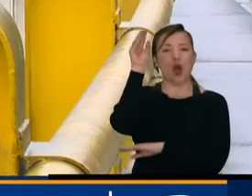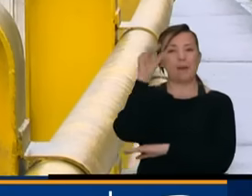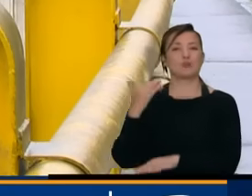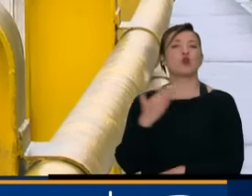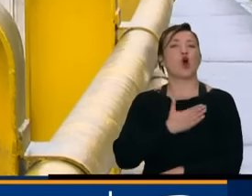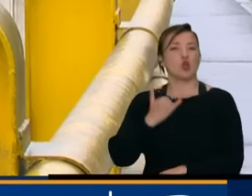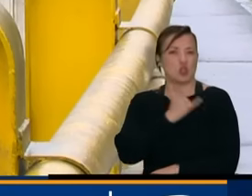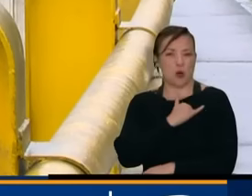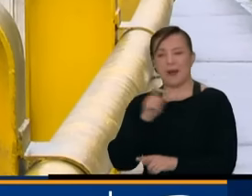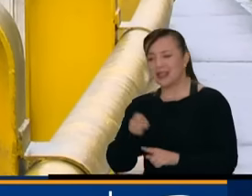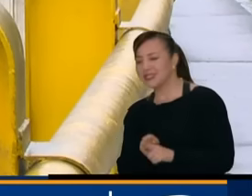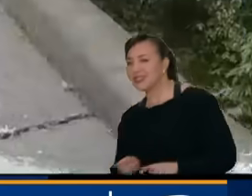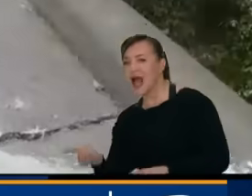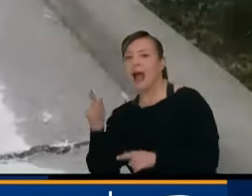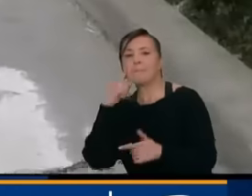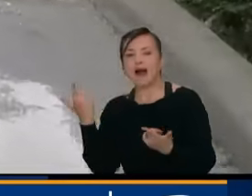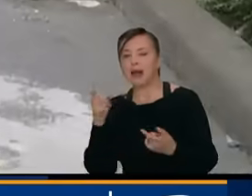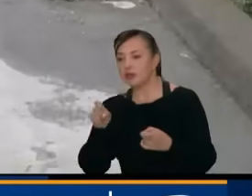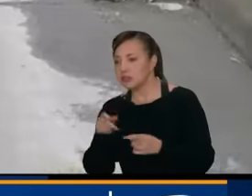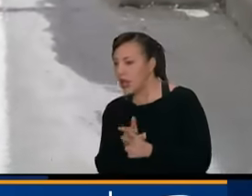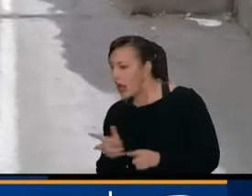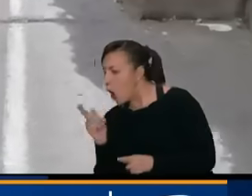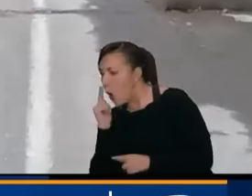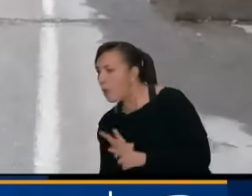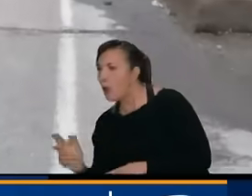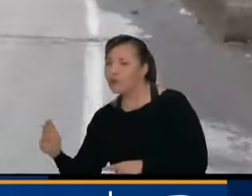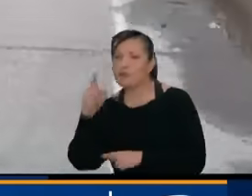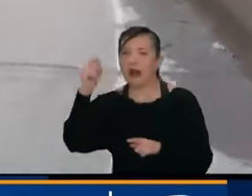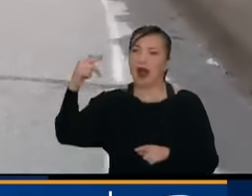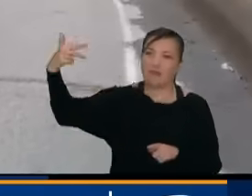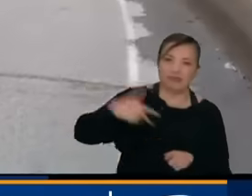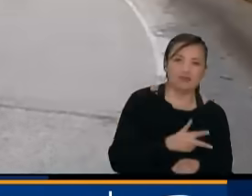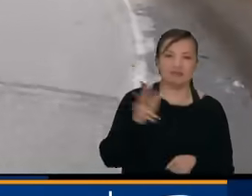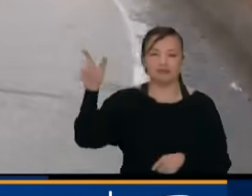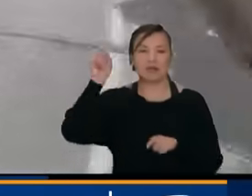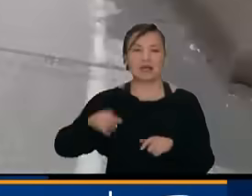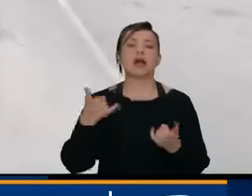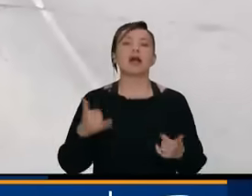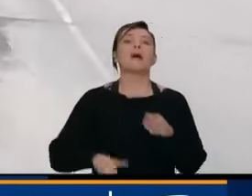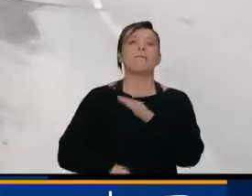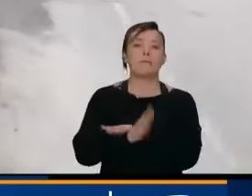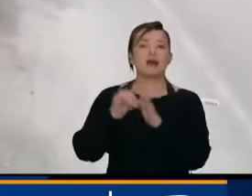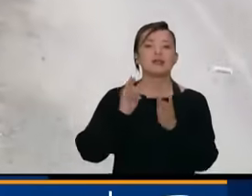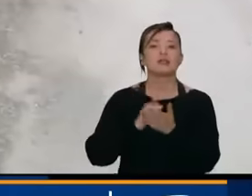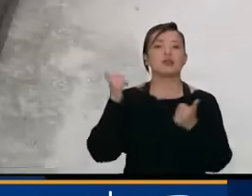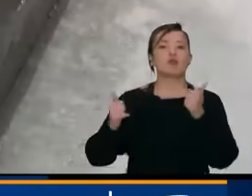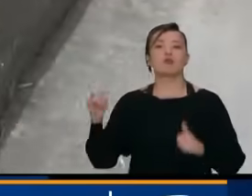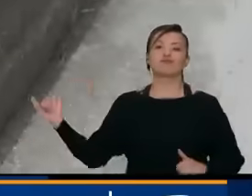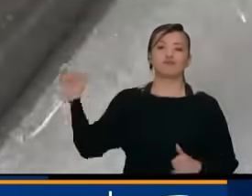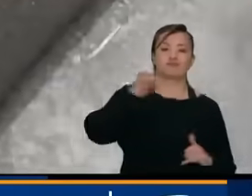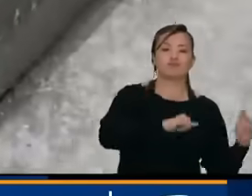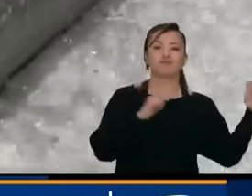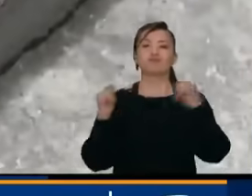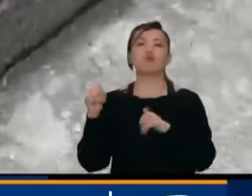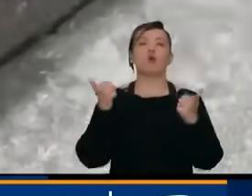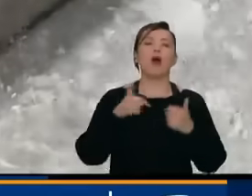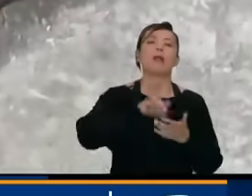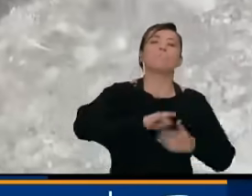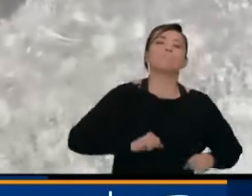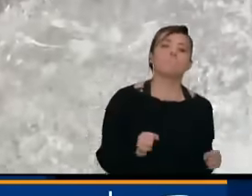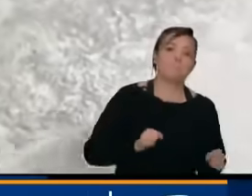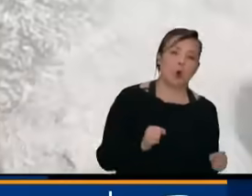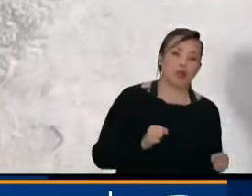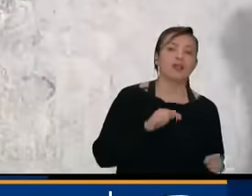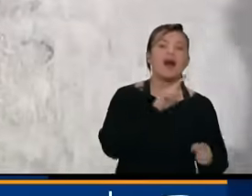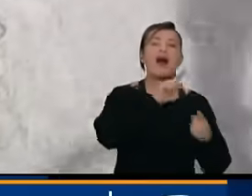permitan conectar efectivamente esta zona del país. Se mantiene el puente aéreo entre Bogotá y Villavicencio para garantizar